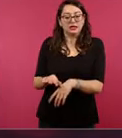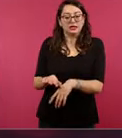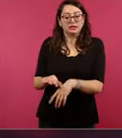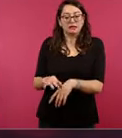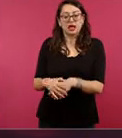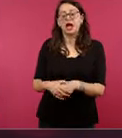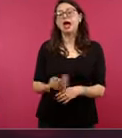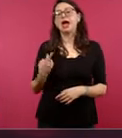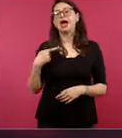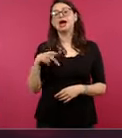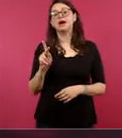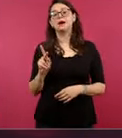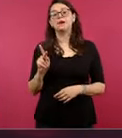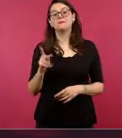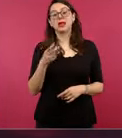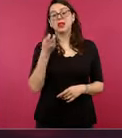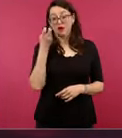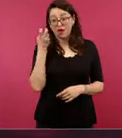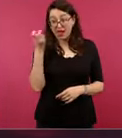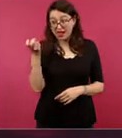no se dice nada.